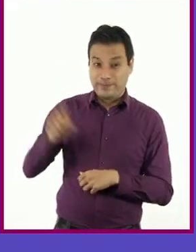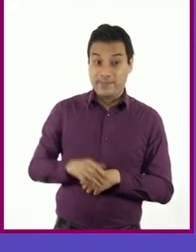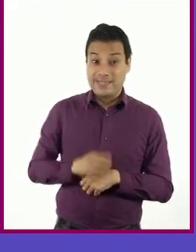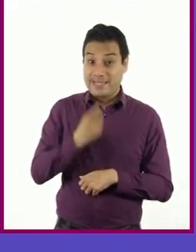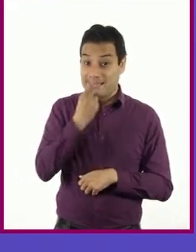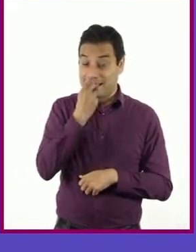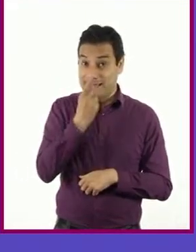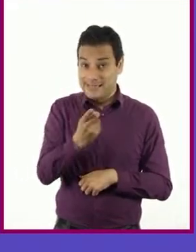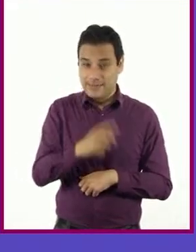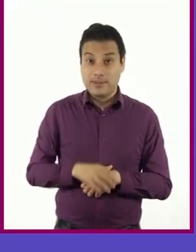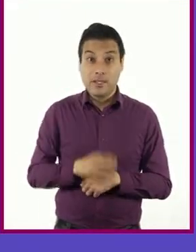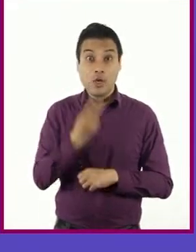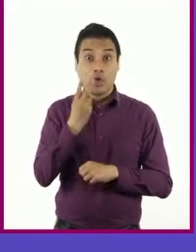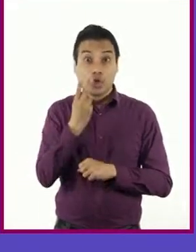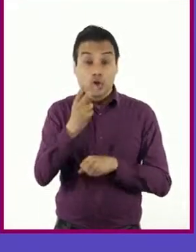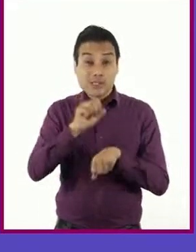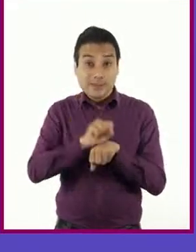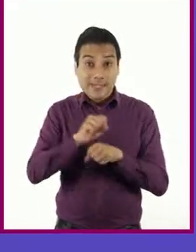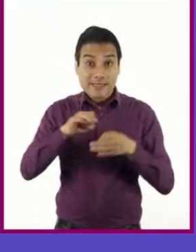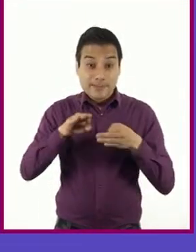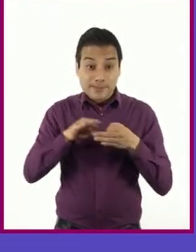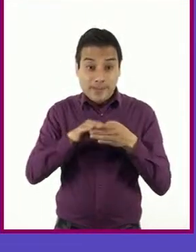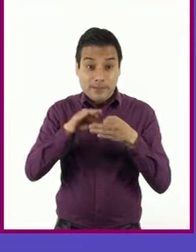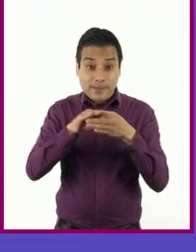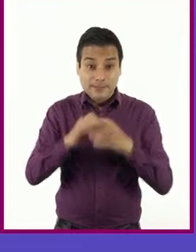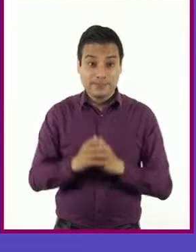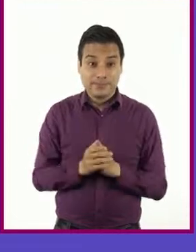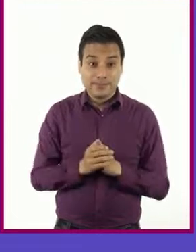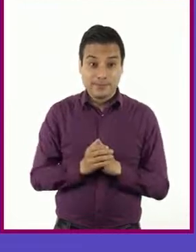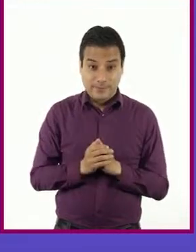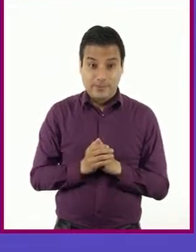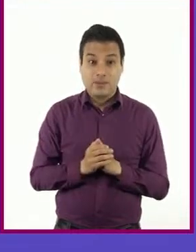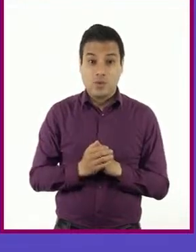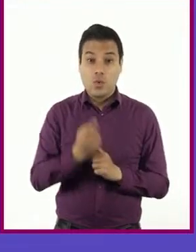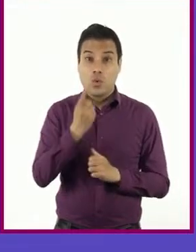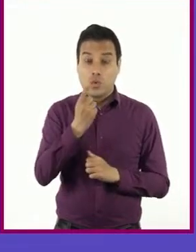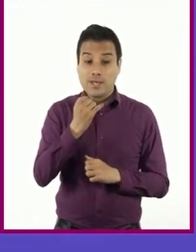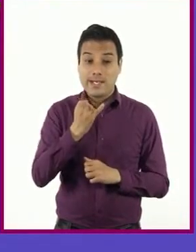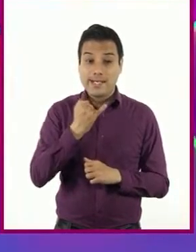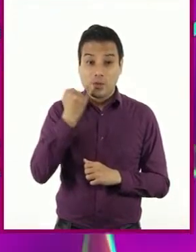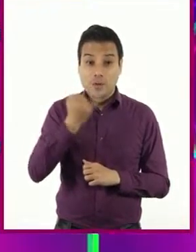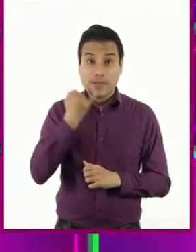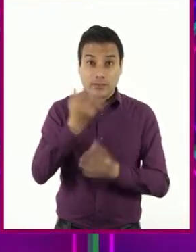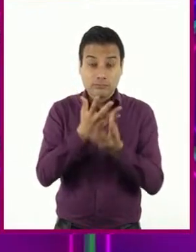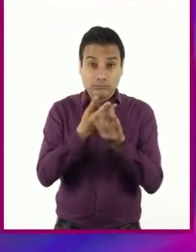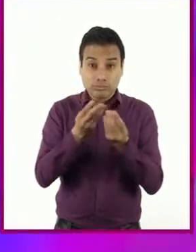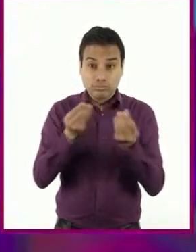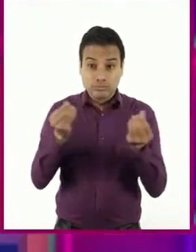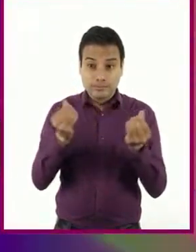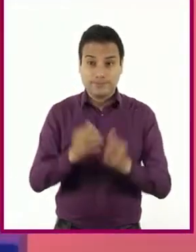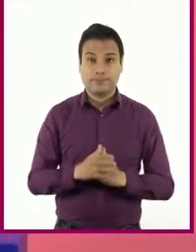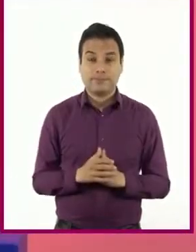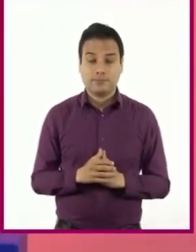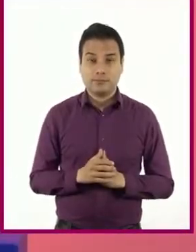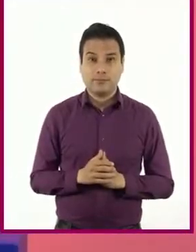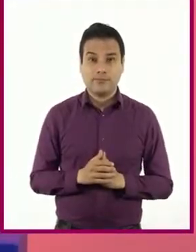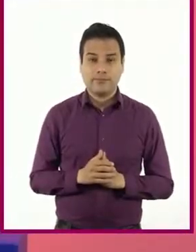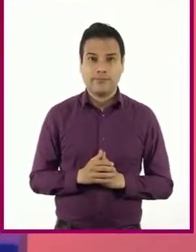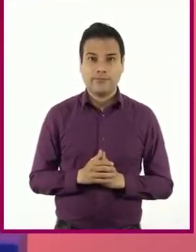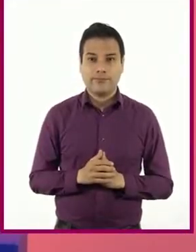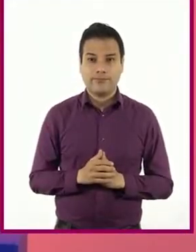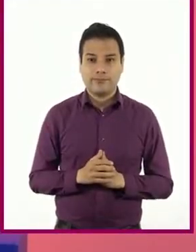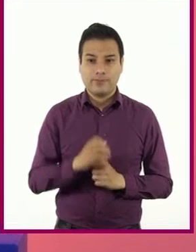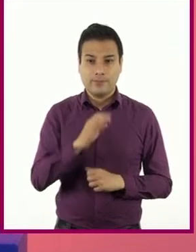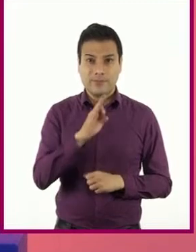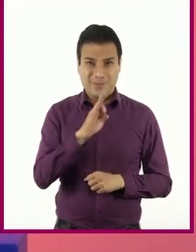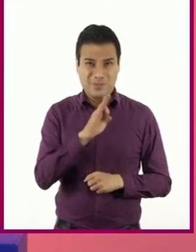que cada 2 semanas desaparece una lengua, un ritmo de extinción más rápido que el de las especies. Enrique, ¿te parece si nos lees